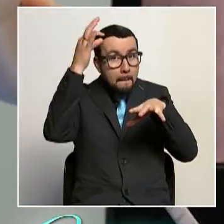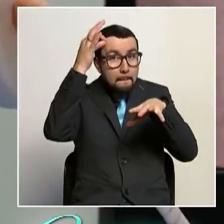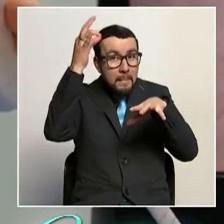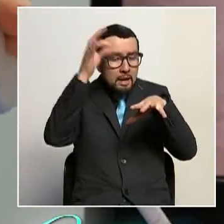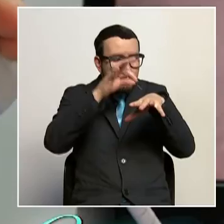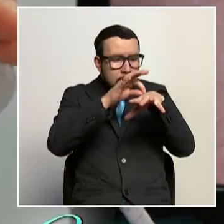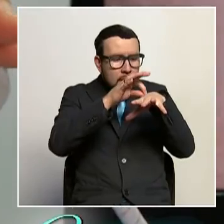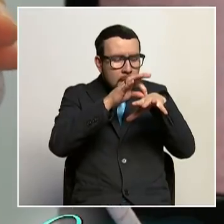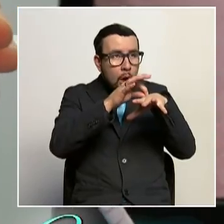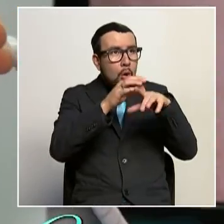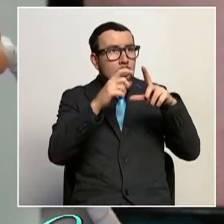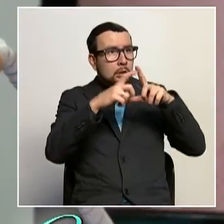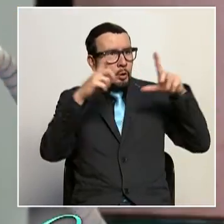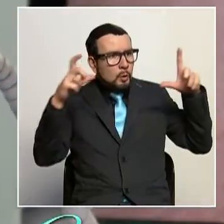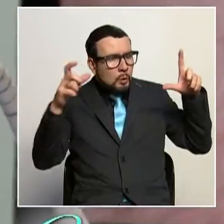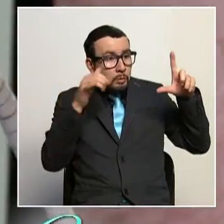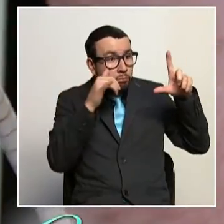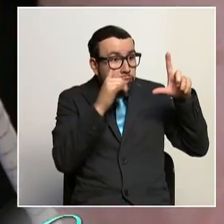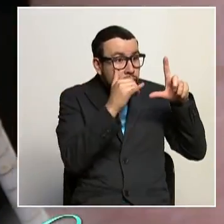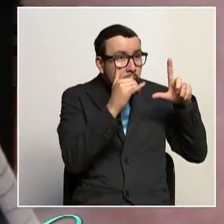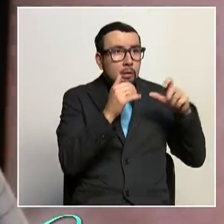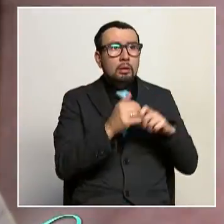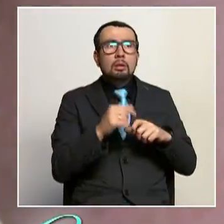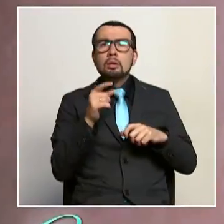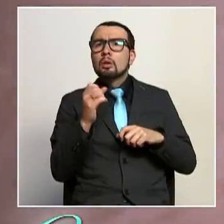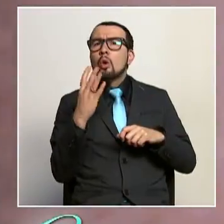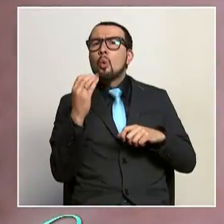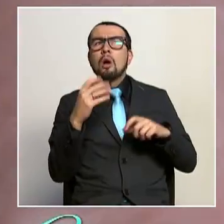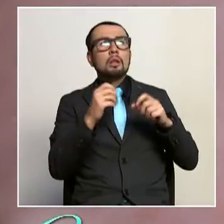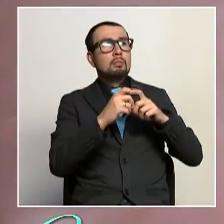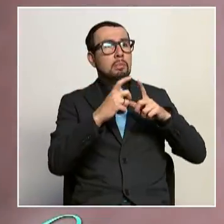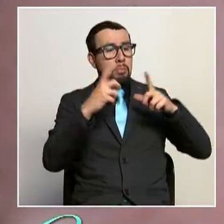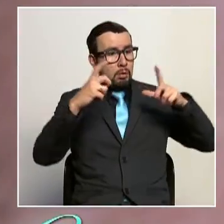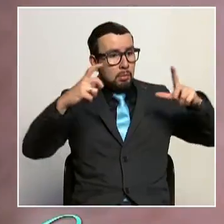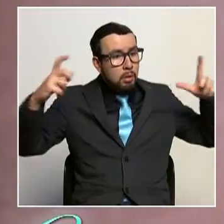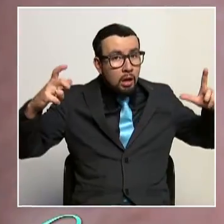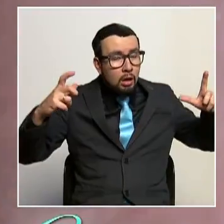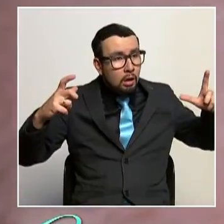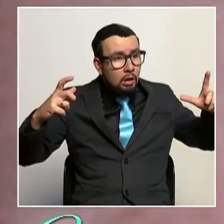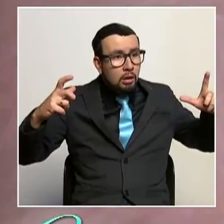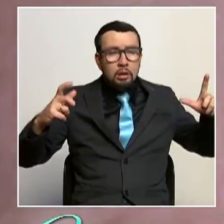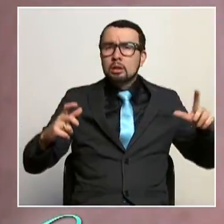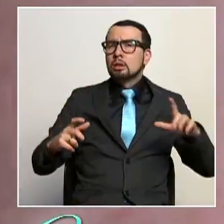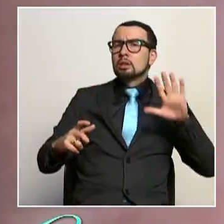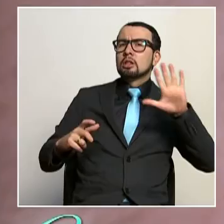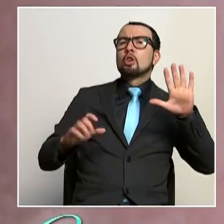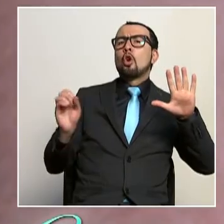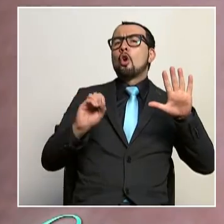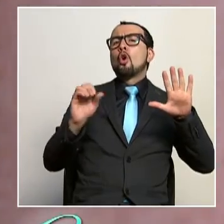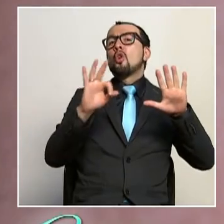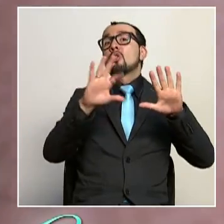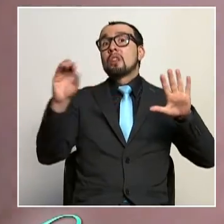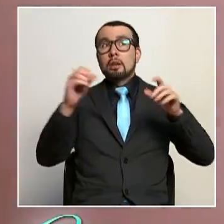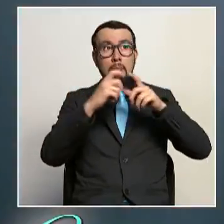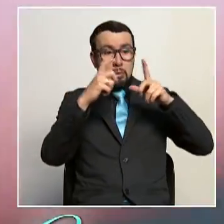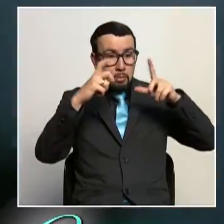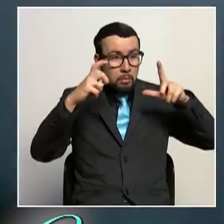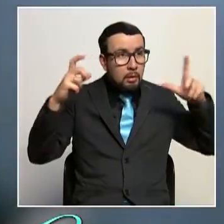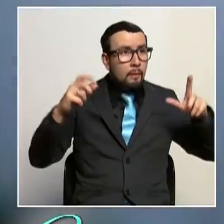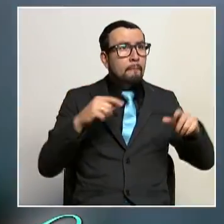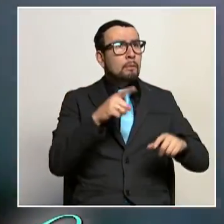mire el tamaño. ¿Se ha calculado cuántas veces aumenta el tamaño de la imagen? De 5 a 30 X. Me muestra una uña, por